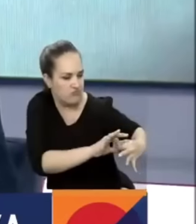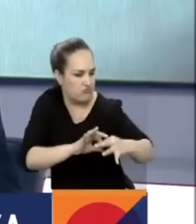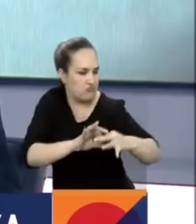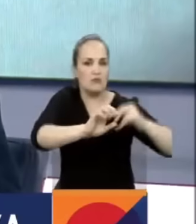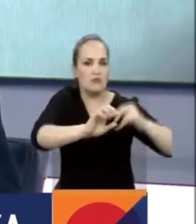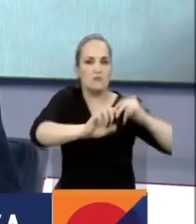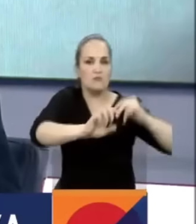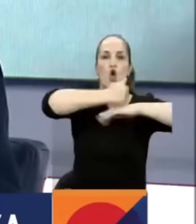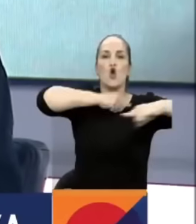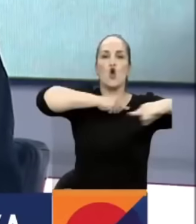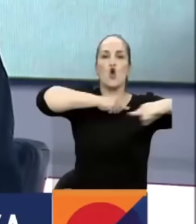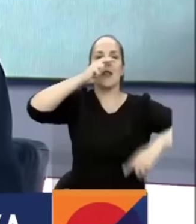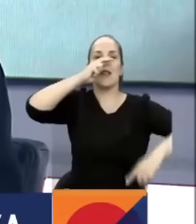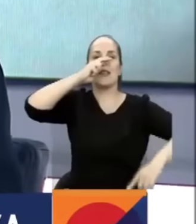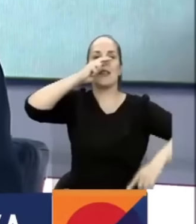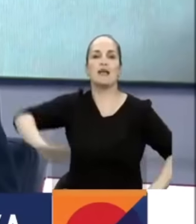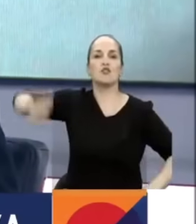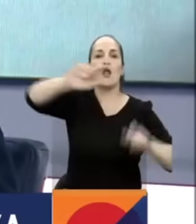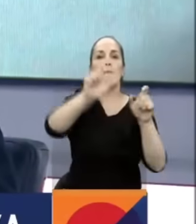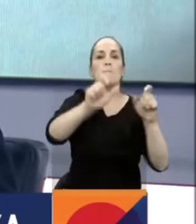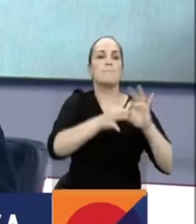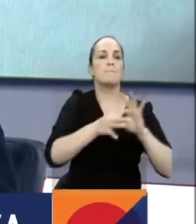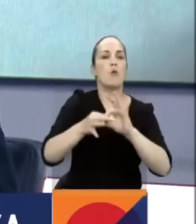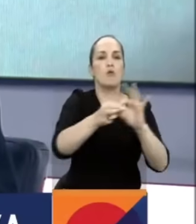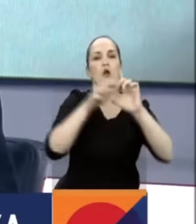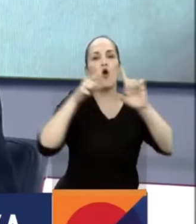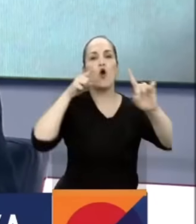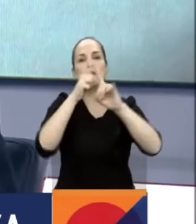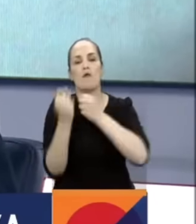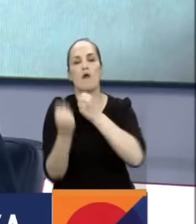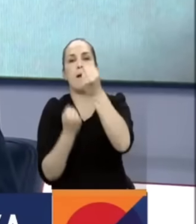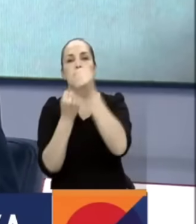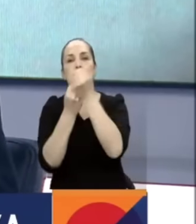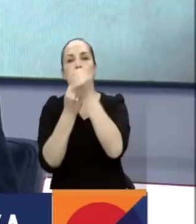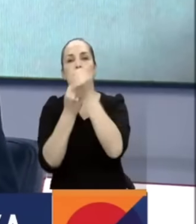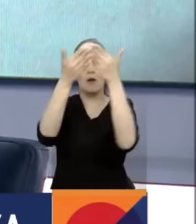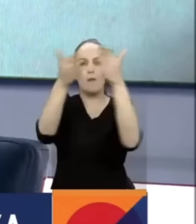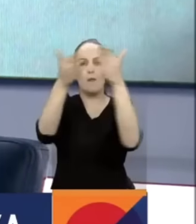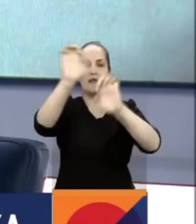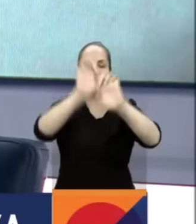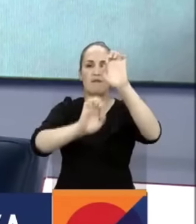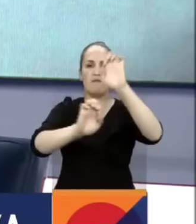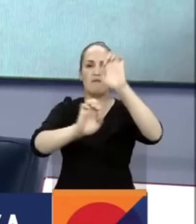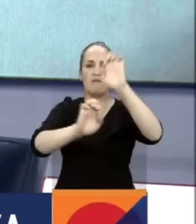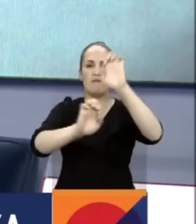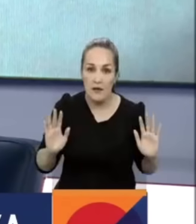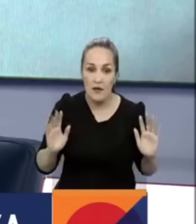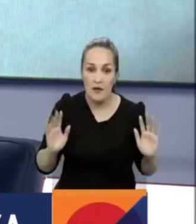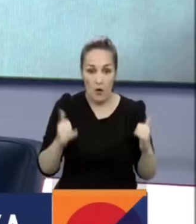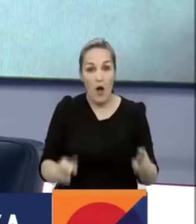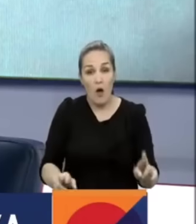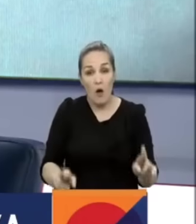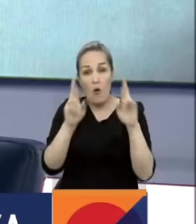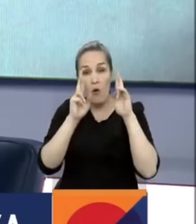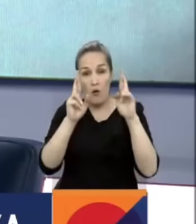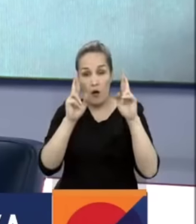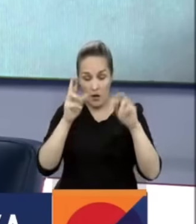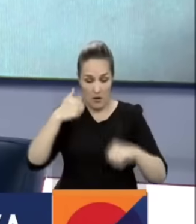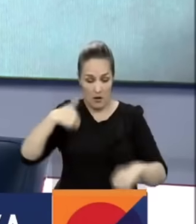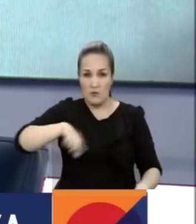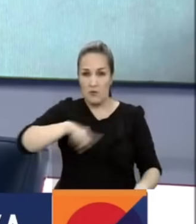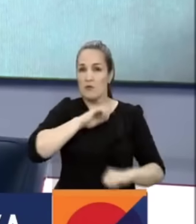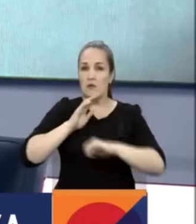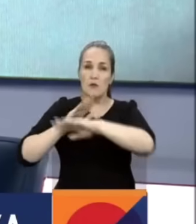nacional popular por la defensa de la democracia. Estamos llamando para que ojalá cuanto antes